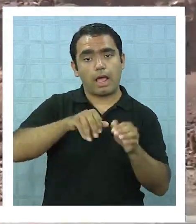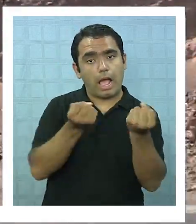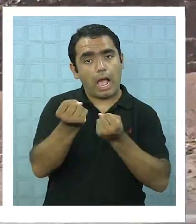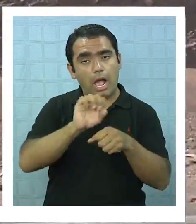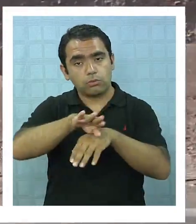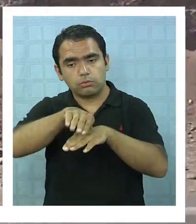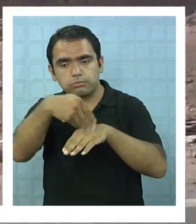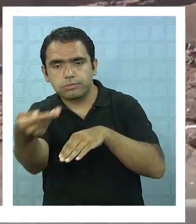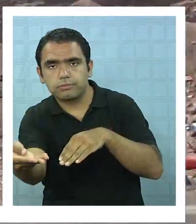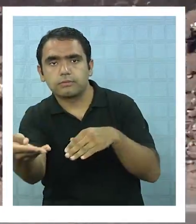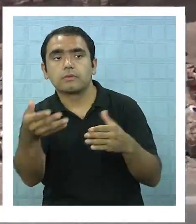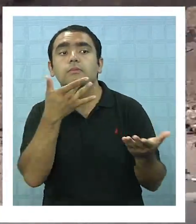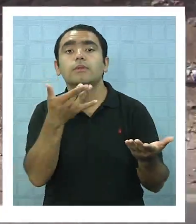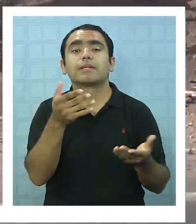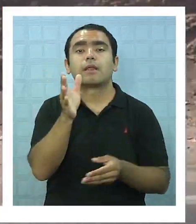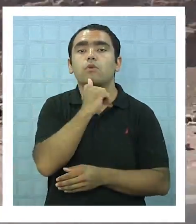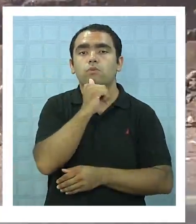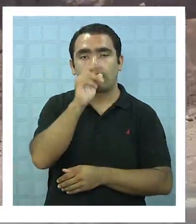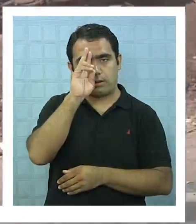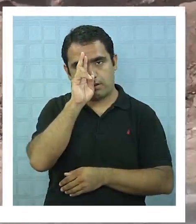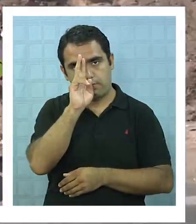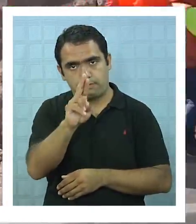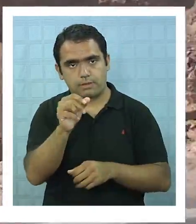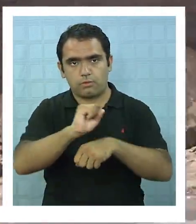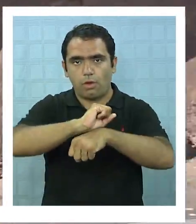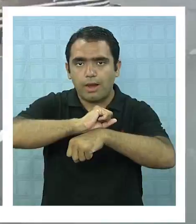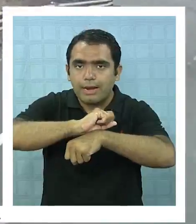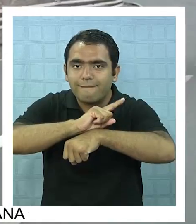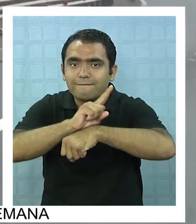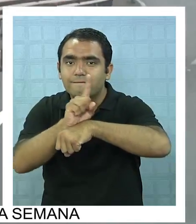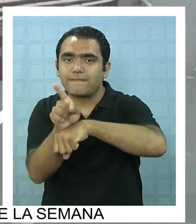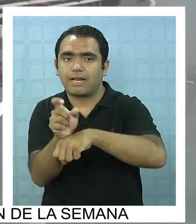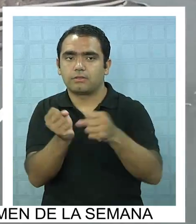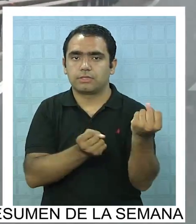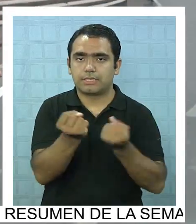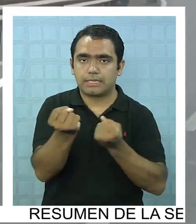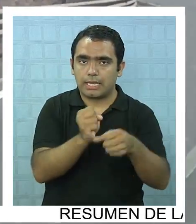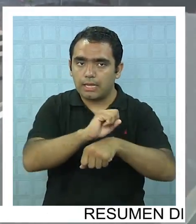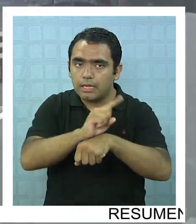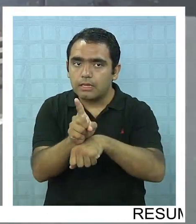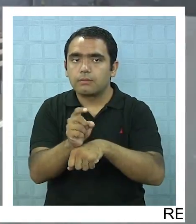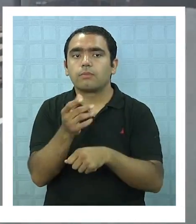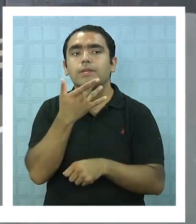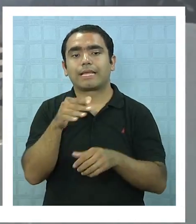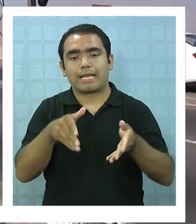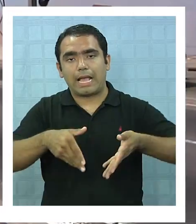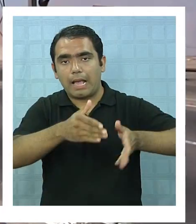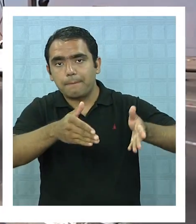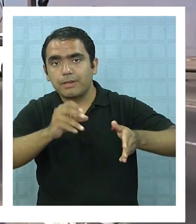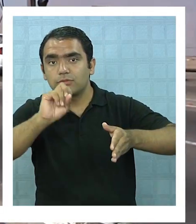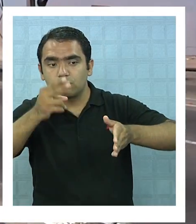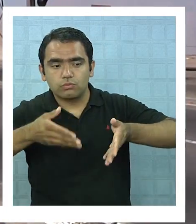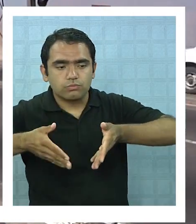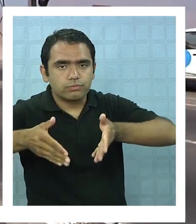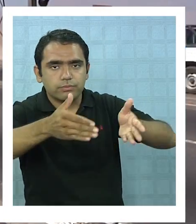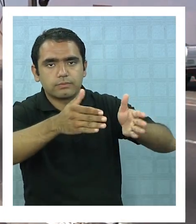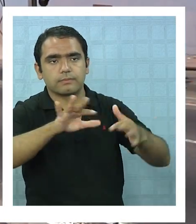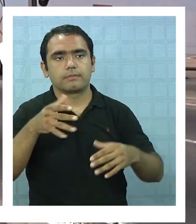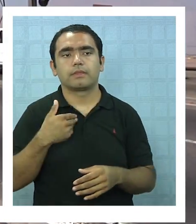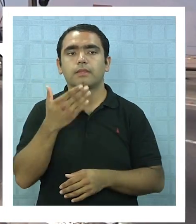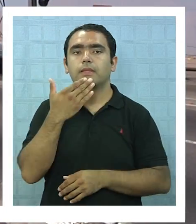que se han volcado, porque no respetan las velocidades máximas que se permiten en un camino que es secundario. Además,